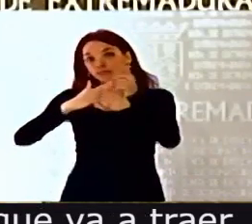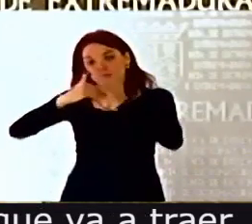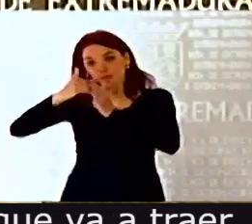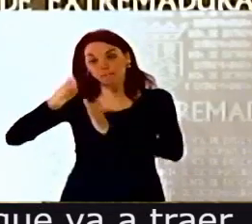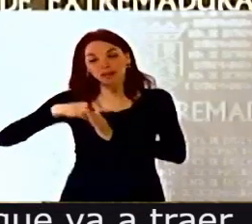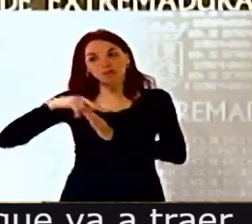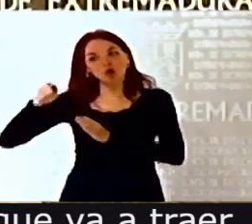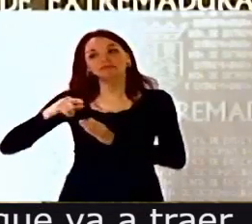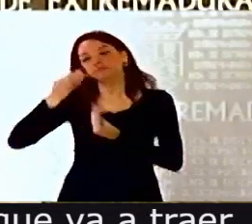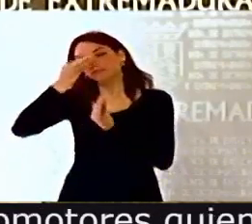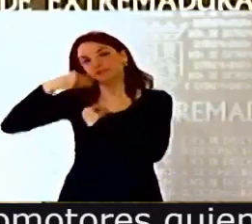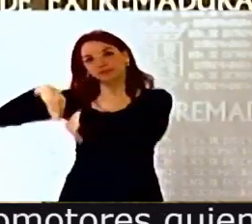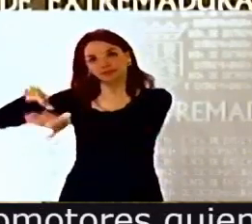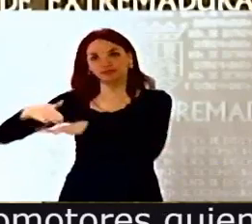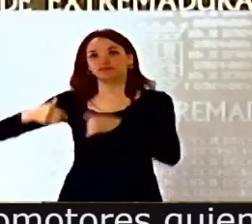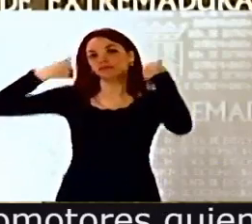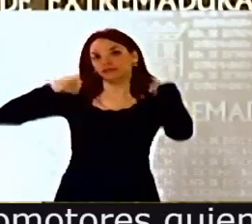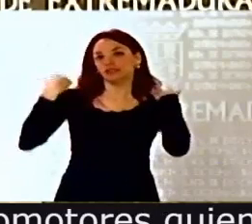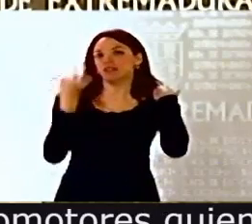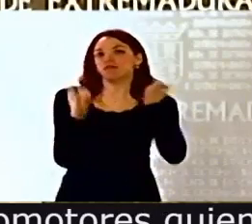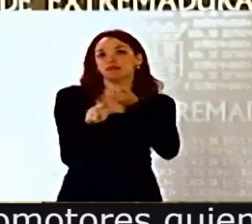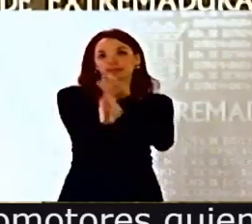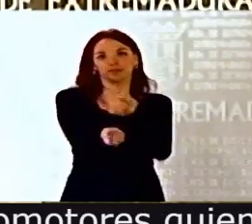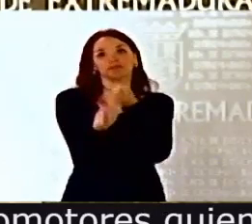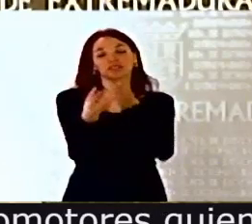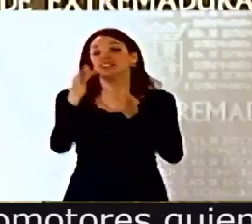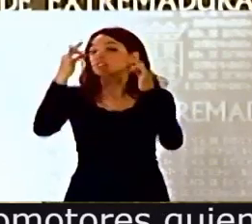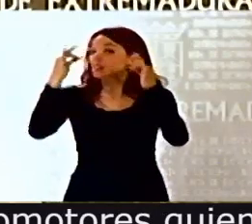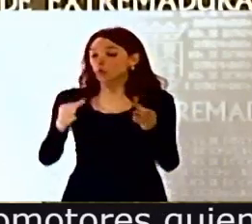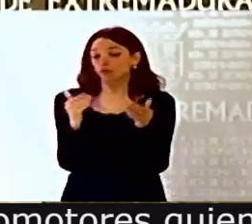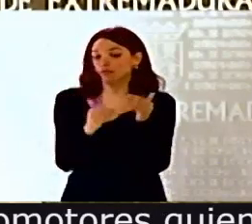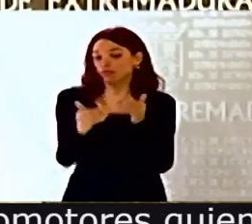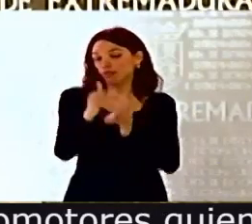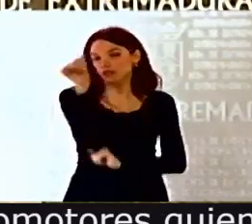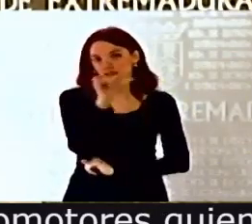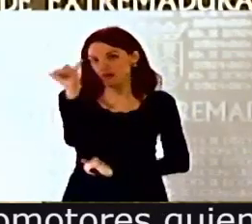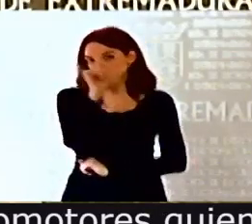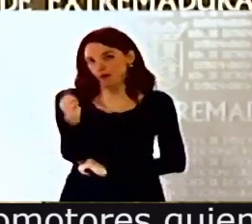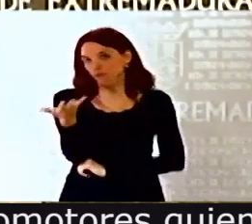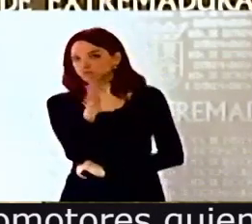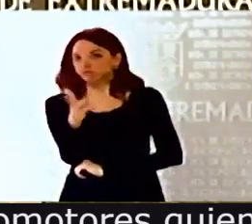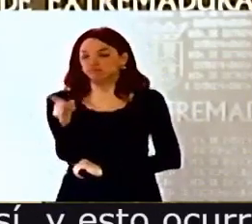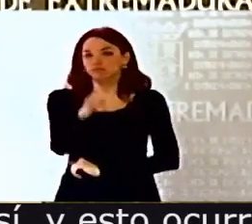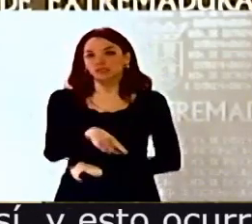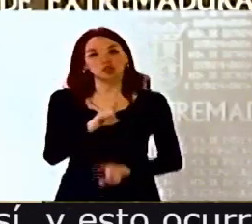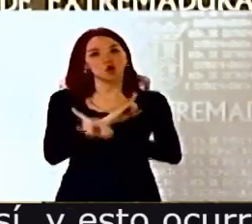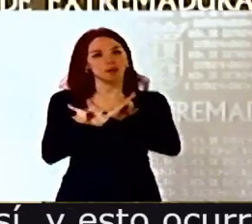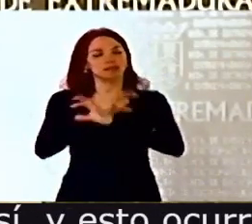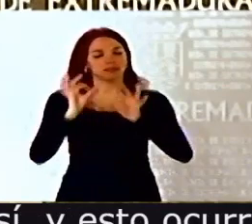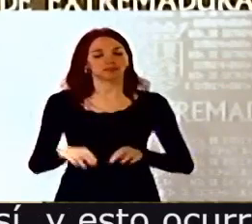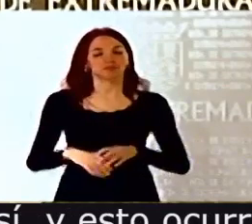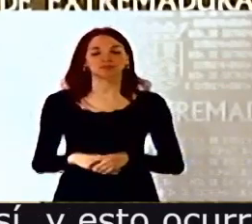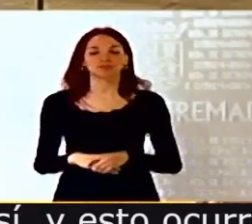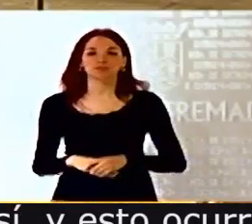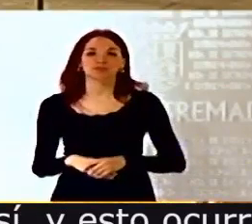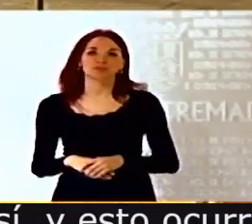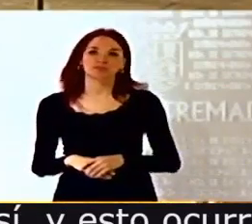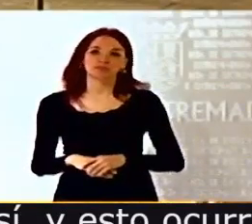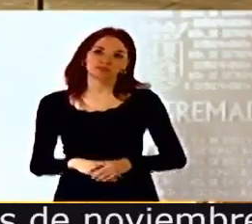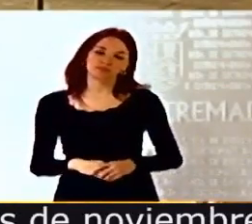conocer, y entendemos que debe ser así, y esto ocurrirá muy probablemente en las próximas semanas, en el mes de noviembre, muy probablemente.